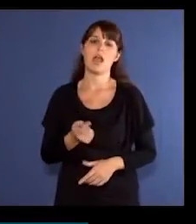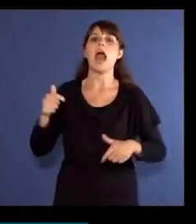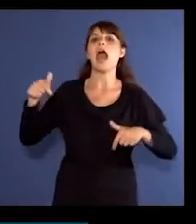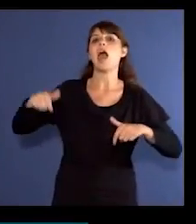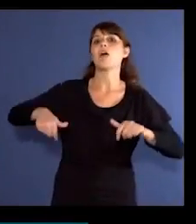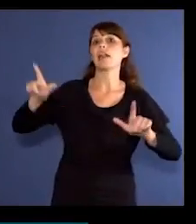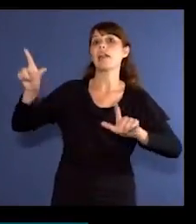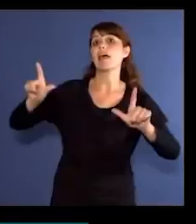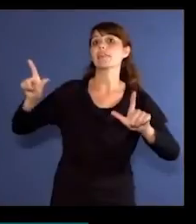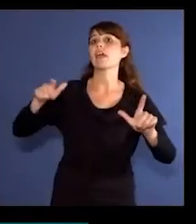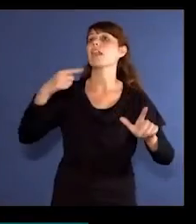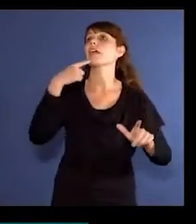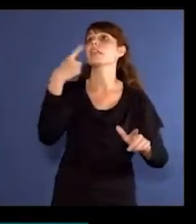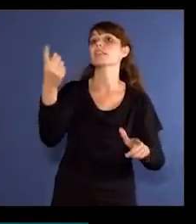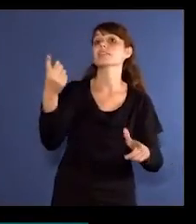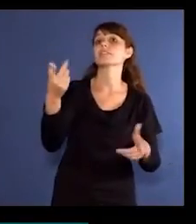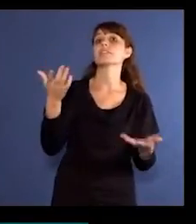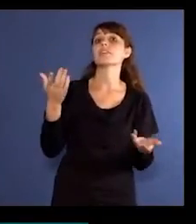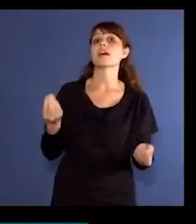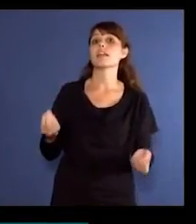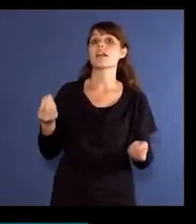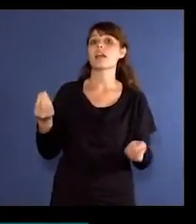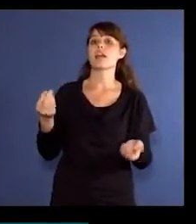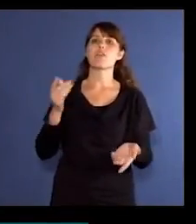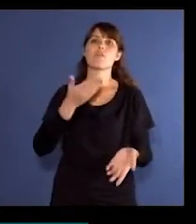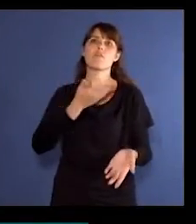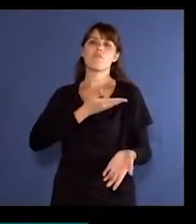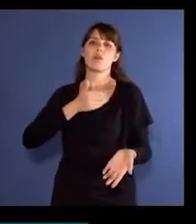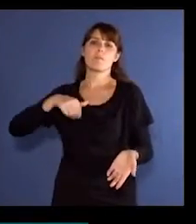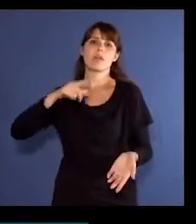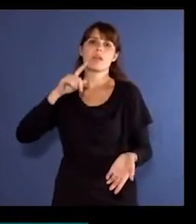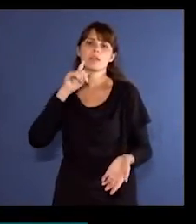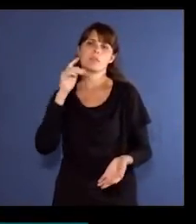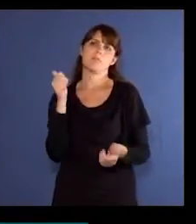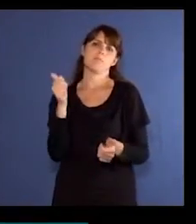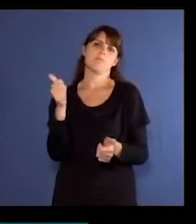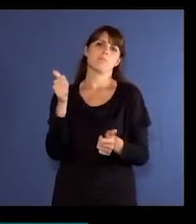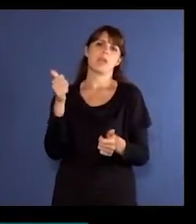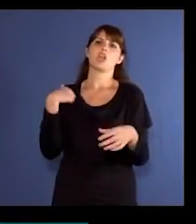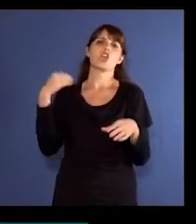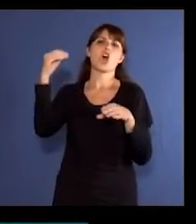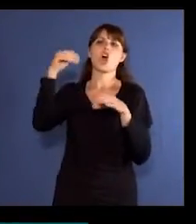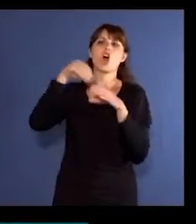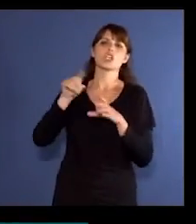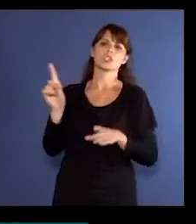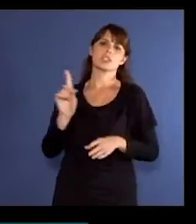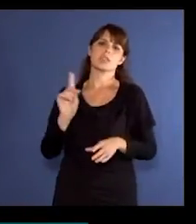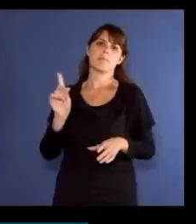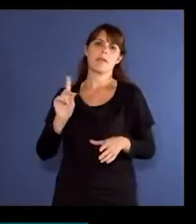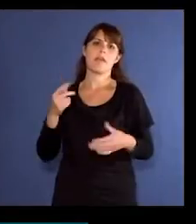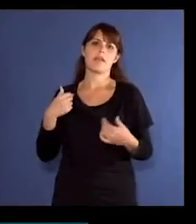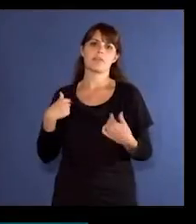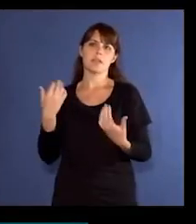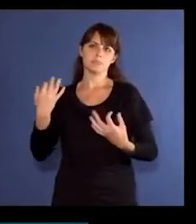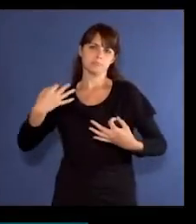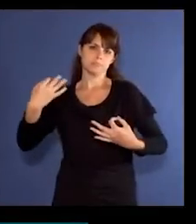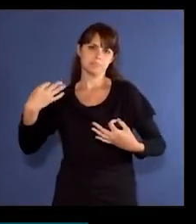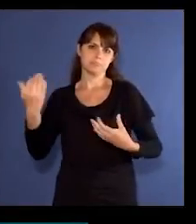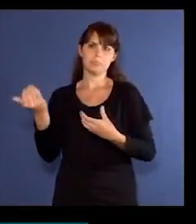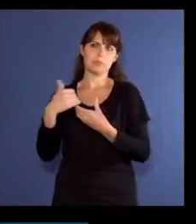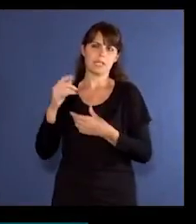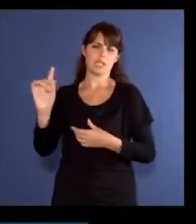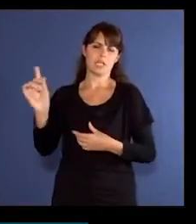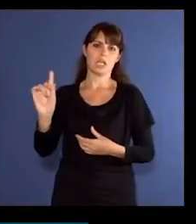un Fondo Monetario light del siglo XXI, que ya no sería una forma de someter a los